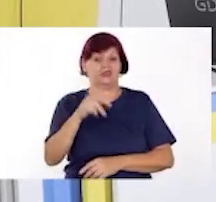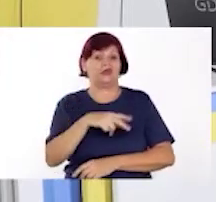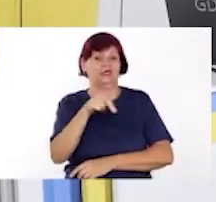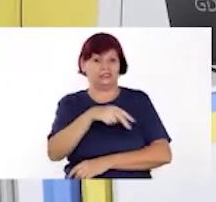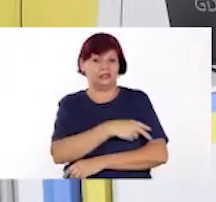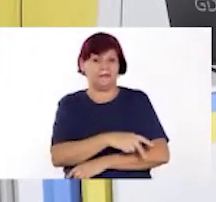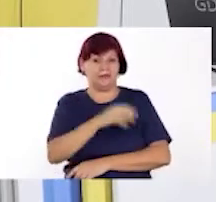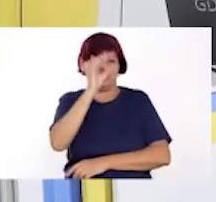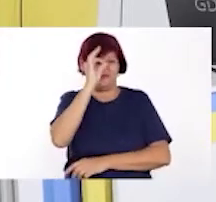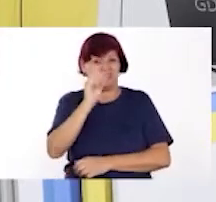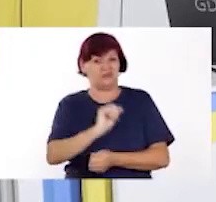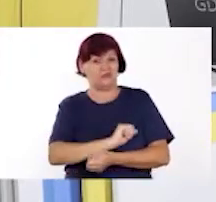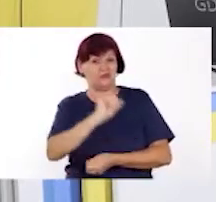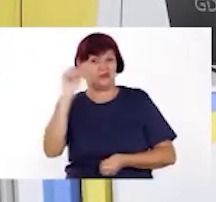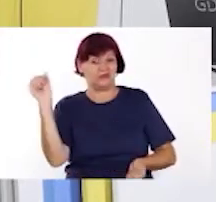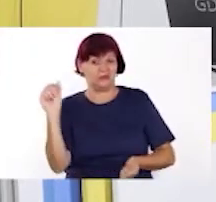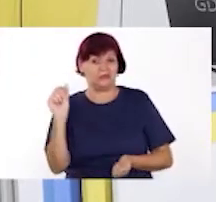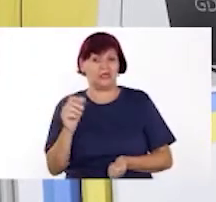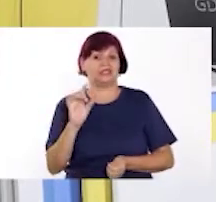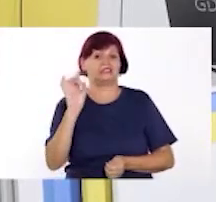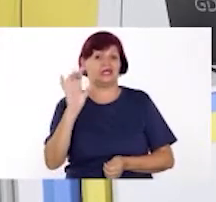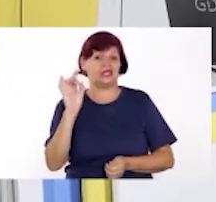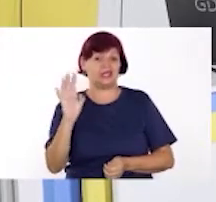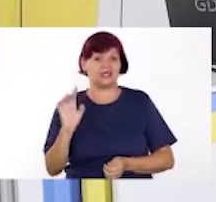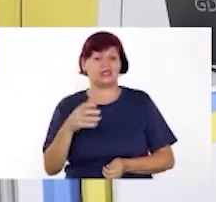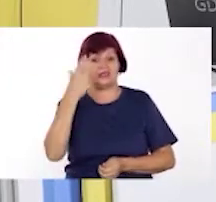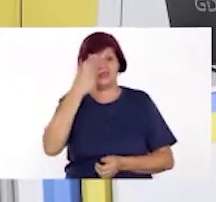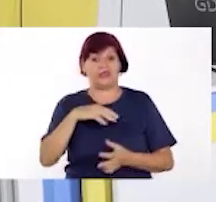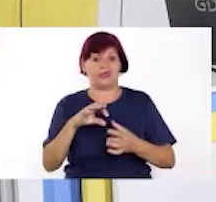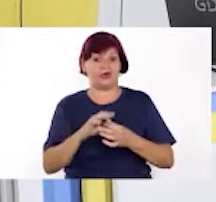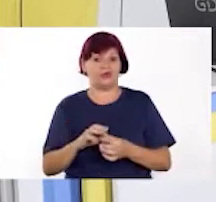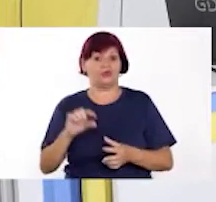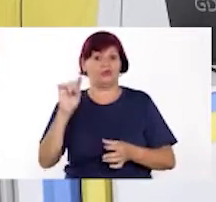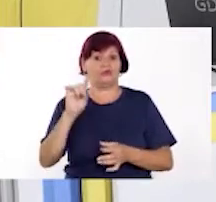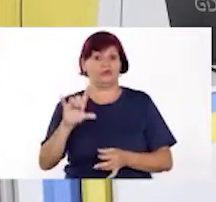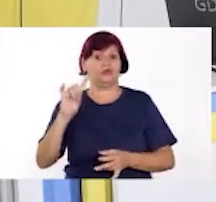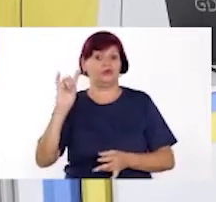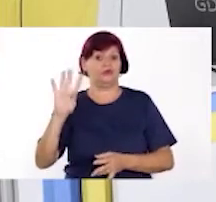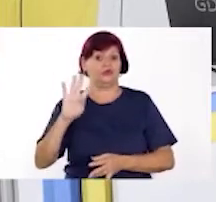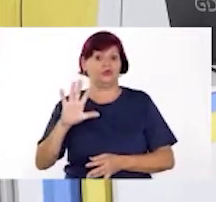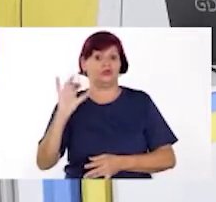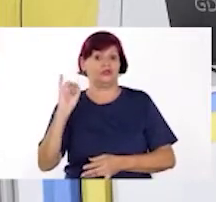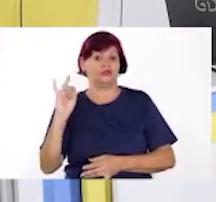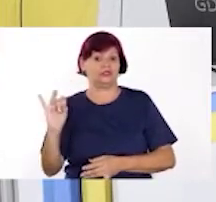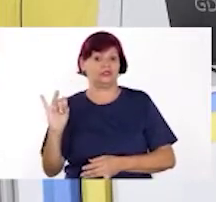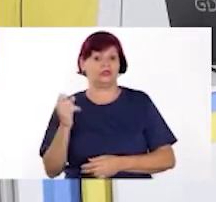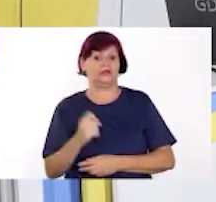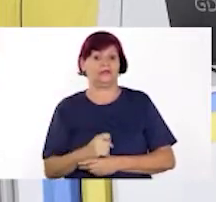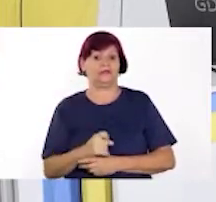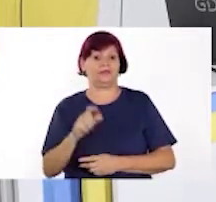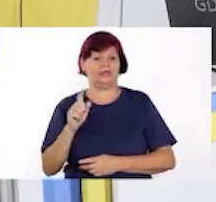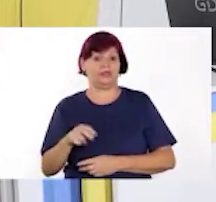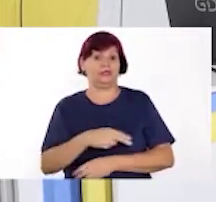India, país que va a alcanzar su independencia el 15 de agosto de 1947.